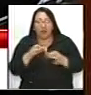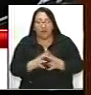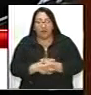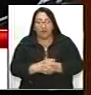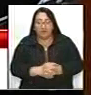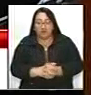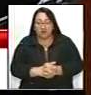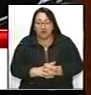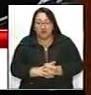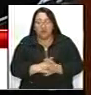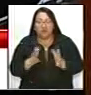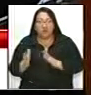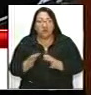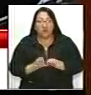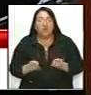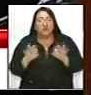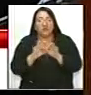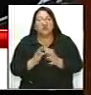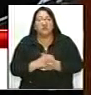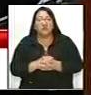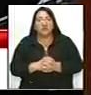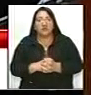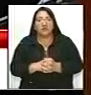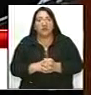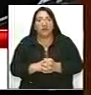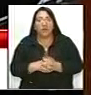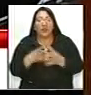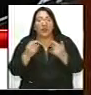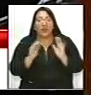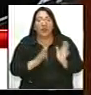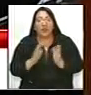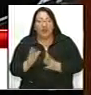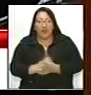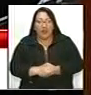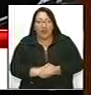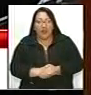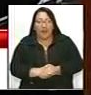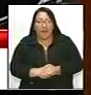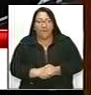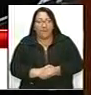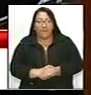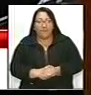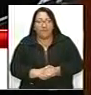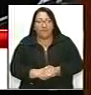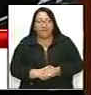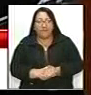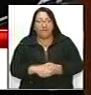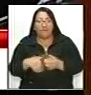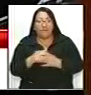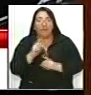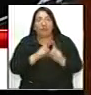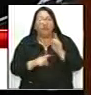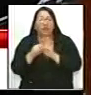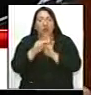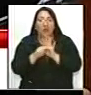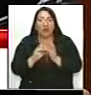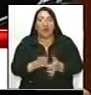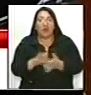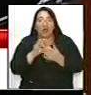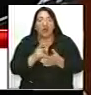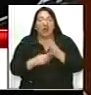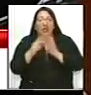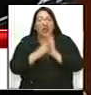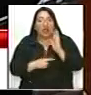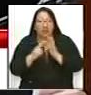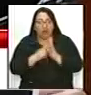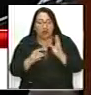Y acá viene una parte muy relevante. Independientemente de la existencia de alguna norma particular que